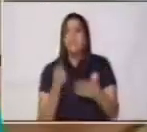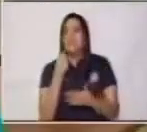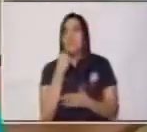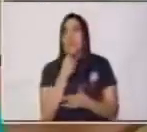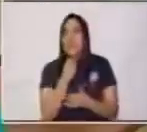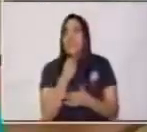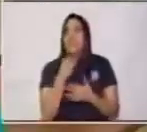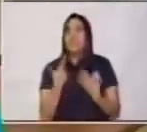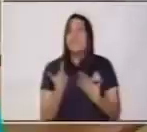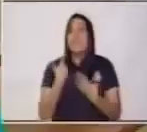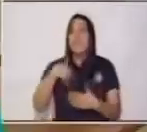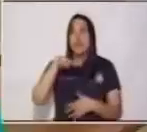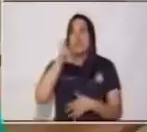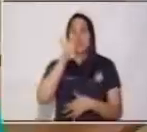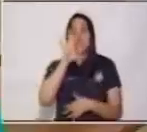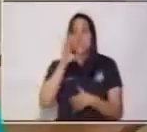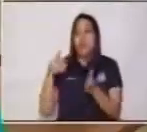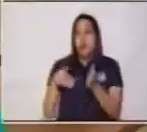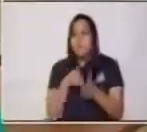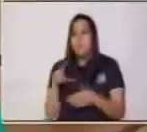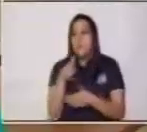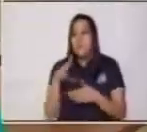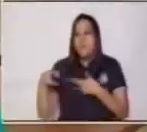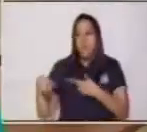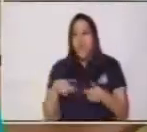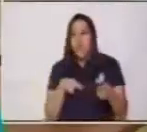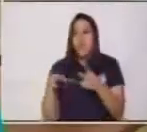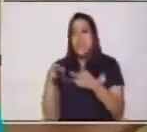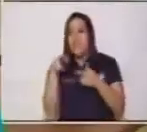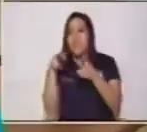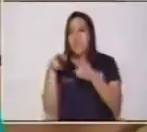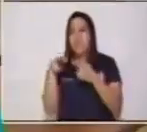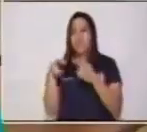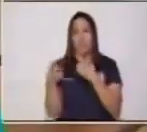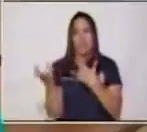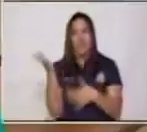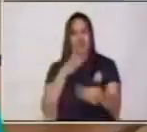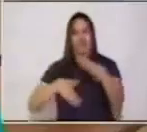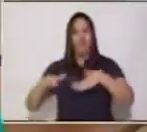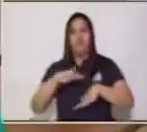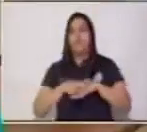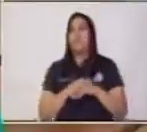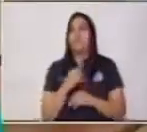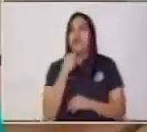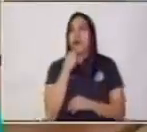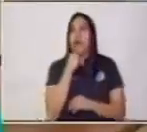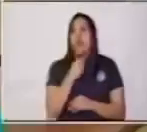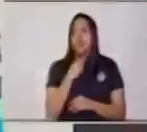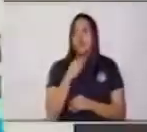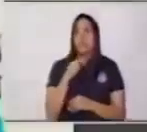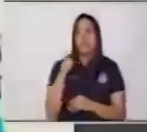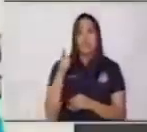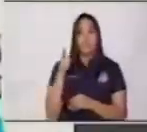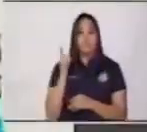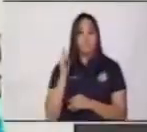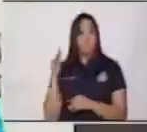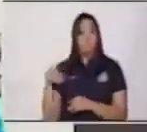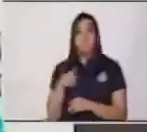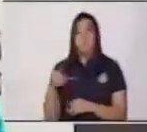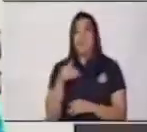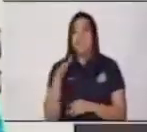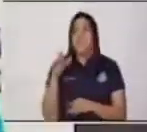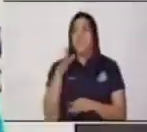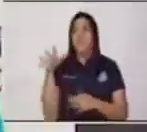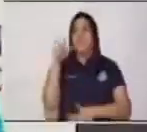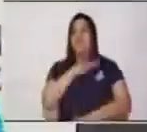Entremés de los 5 pescaditos y el río revuelto. Pez hermanitos, alborotados, menos